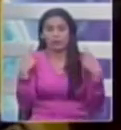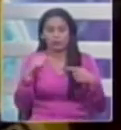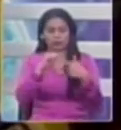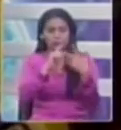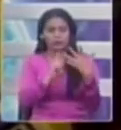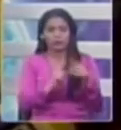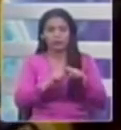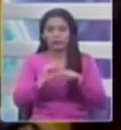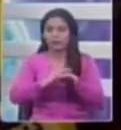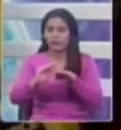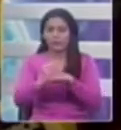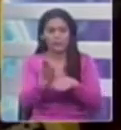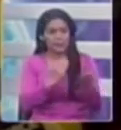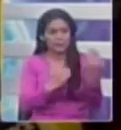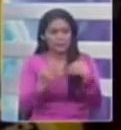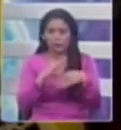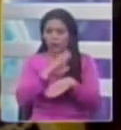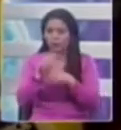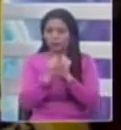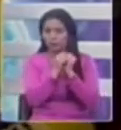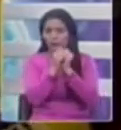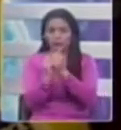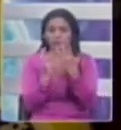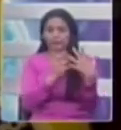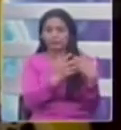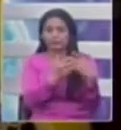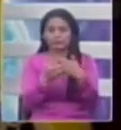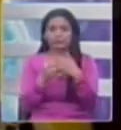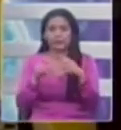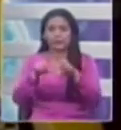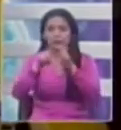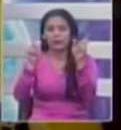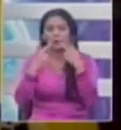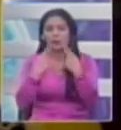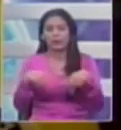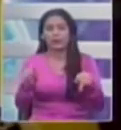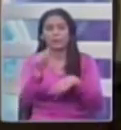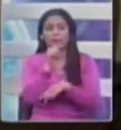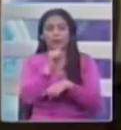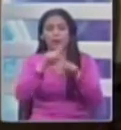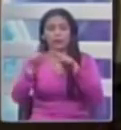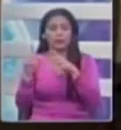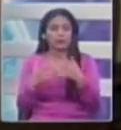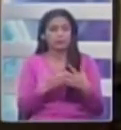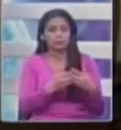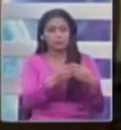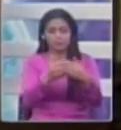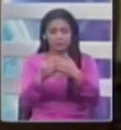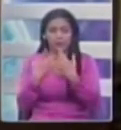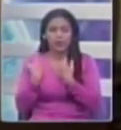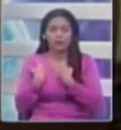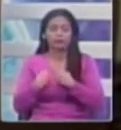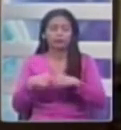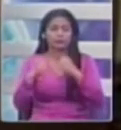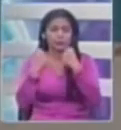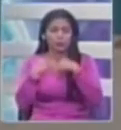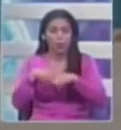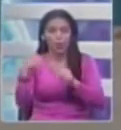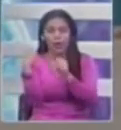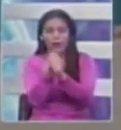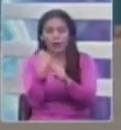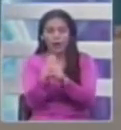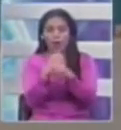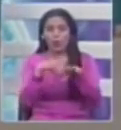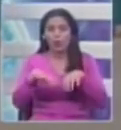un llamado justamente a trabajar de manera conjunta sector público y privado en realzar esas ventajas competitivas, en trabajar de manera conjunta porque